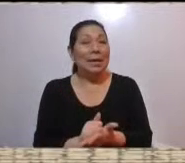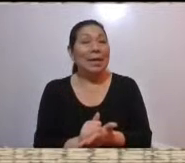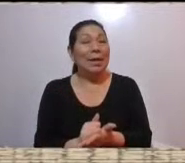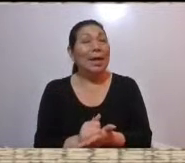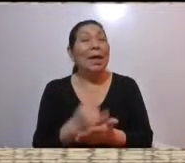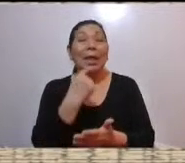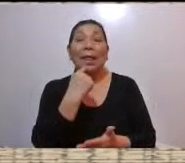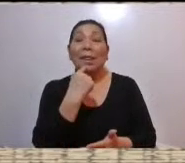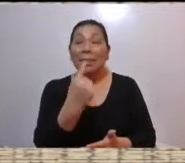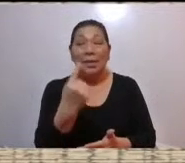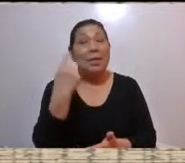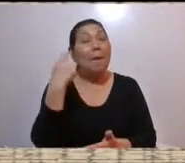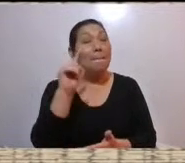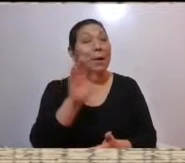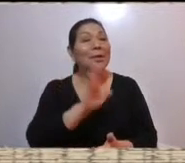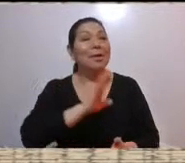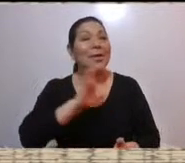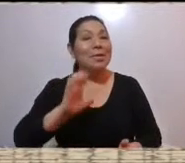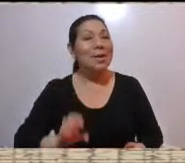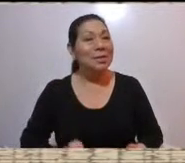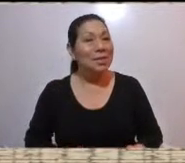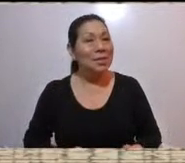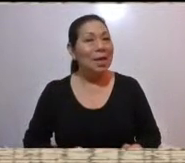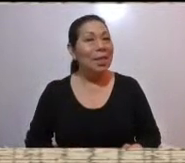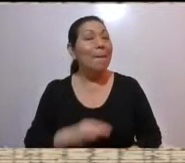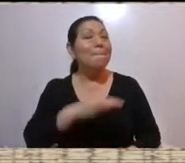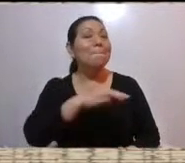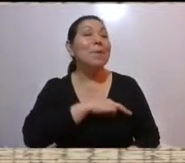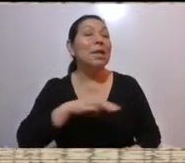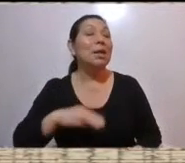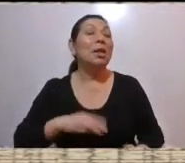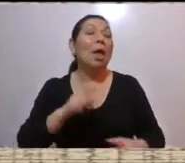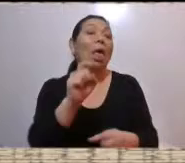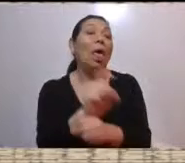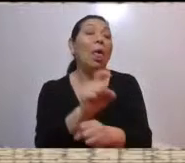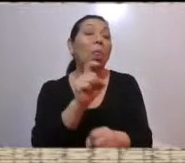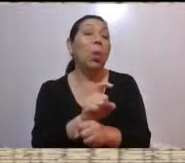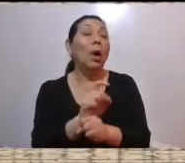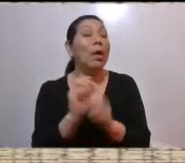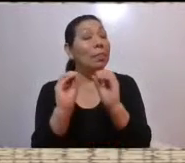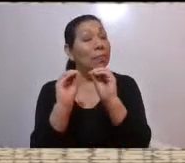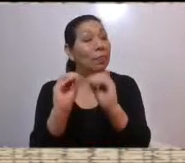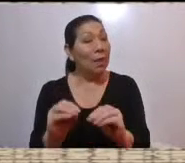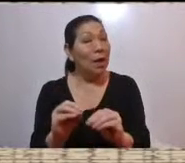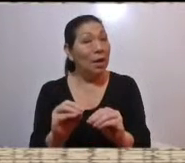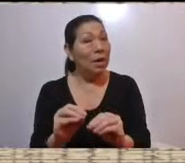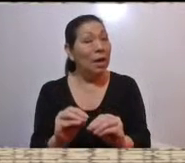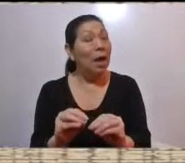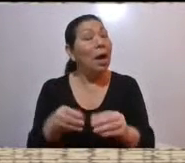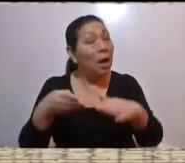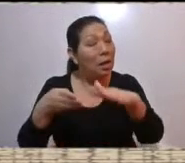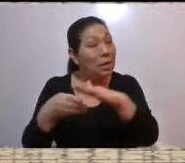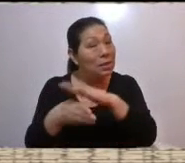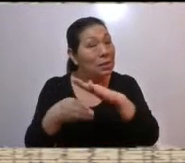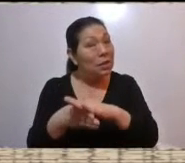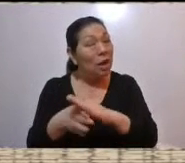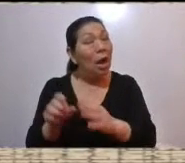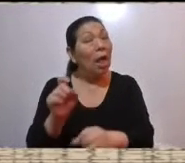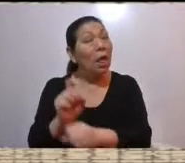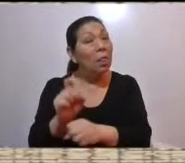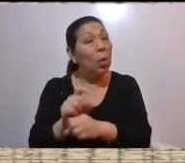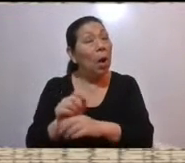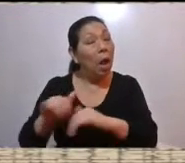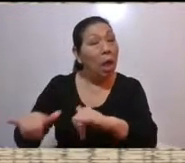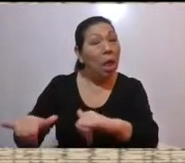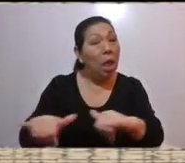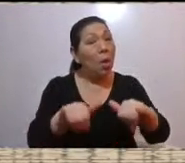también que se establece para el Estado, en especial para el Ministerio de Educación, de brindar disponibilidad y